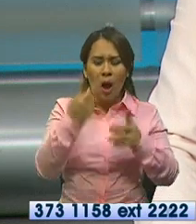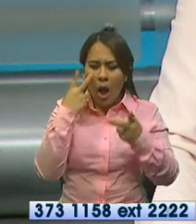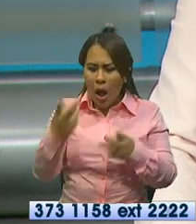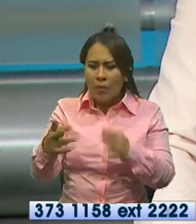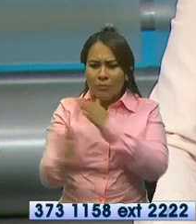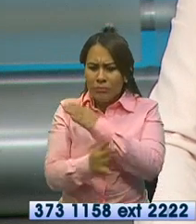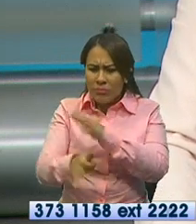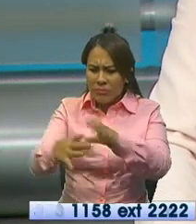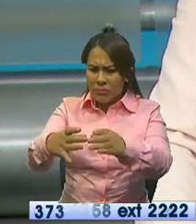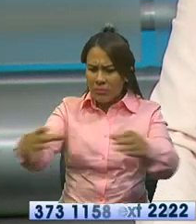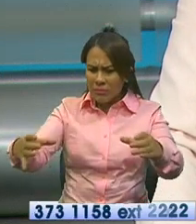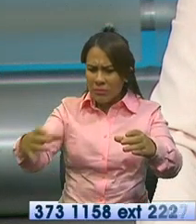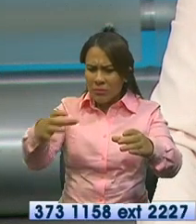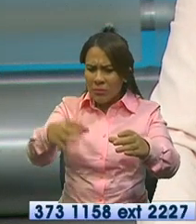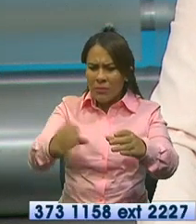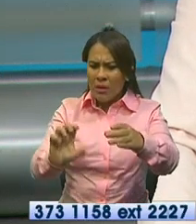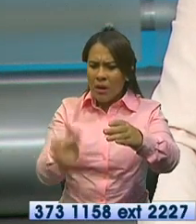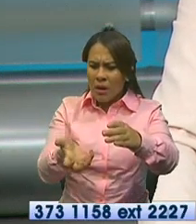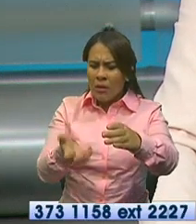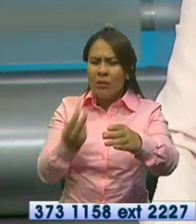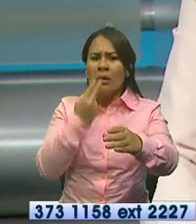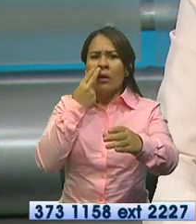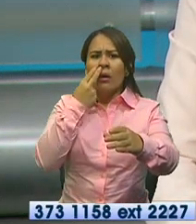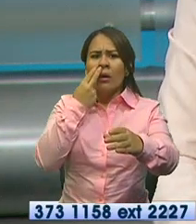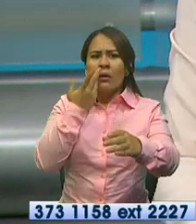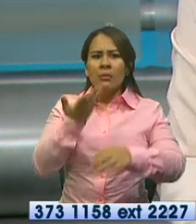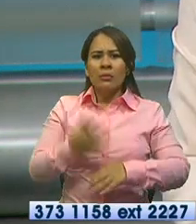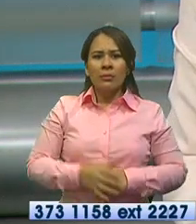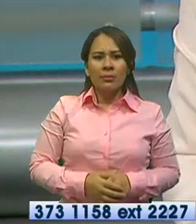de la cocina abierta. Veamos.